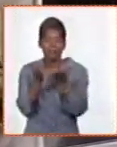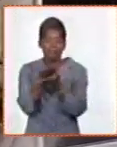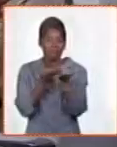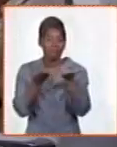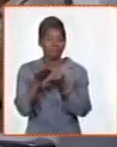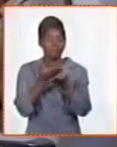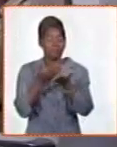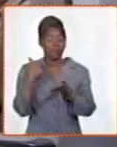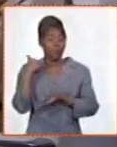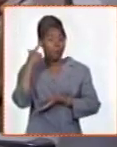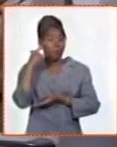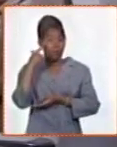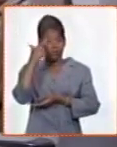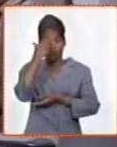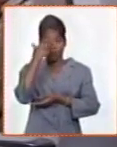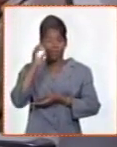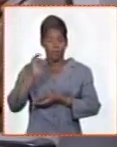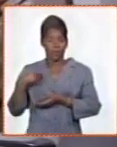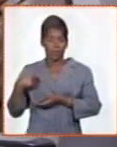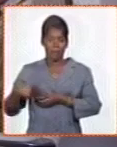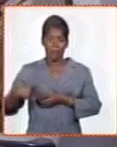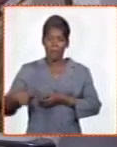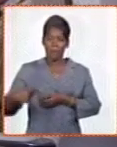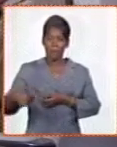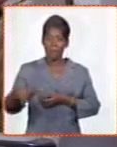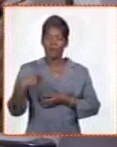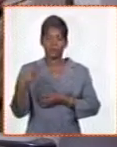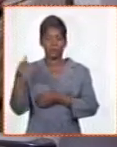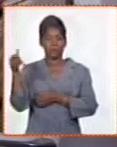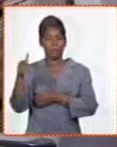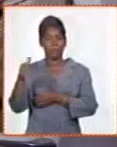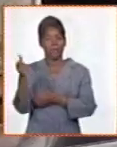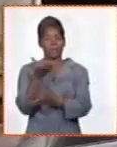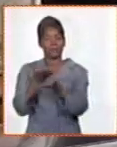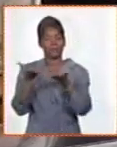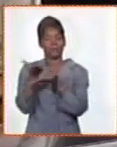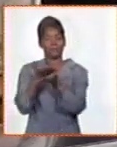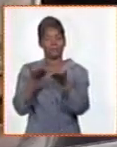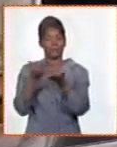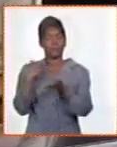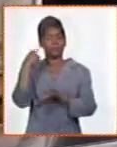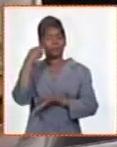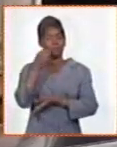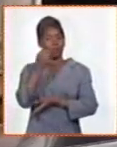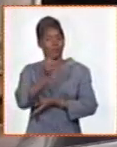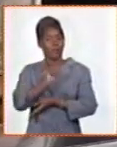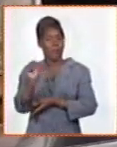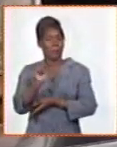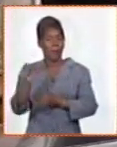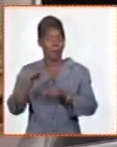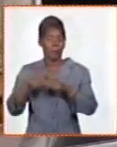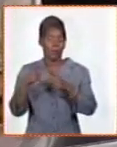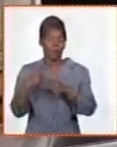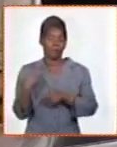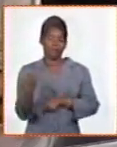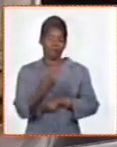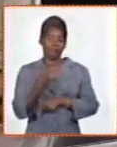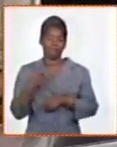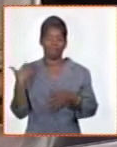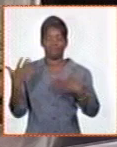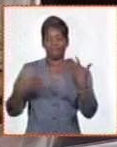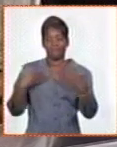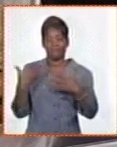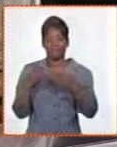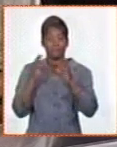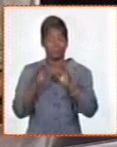así trabajar, eso será para el año que viene, y creo que lo vamos a lograr con toda esa diversidad que tiene el mejor. Esa emoción no se la puede